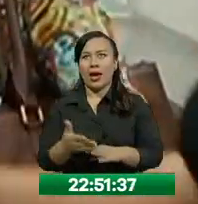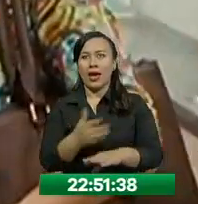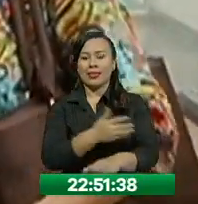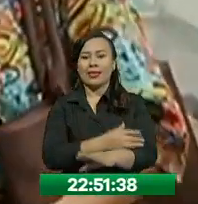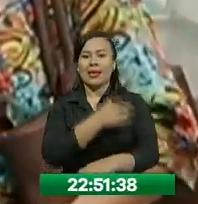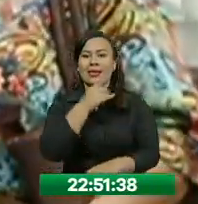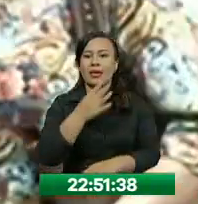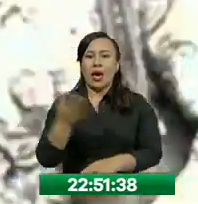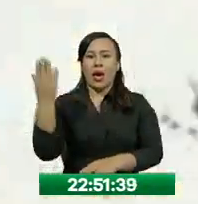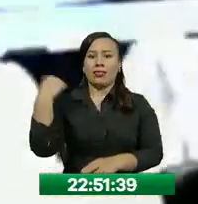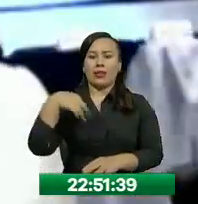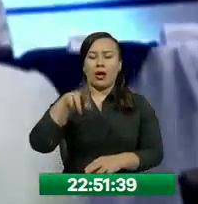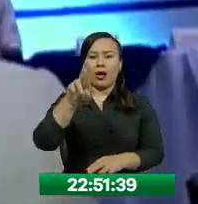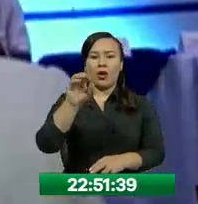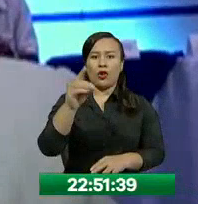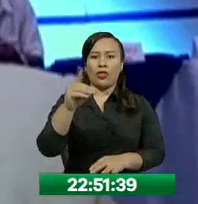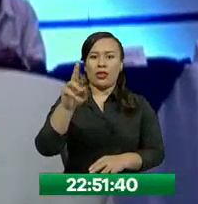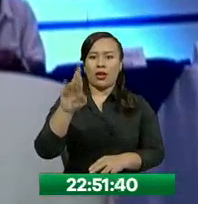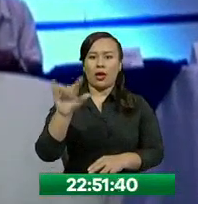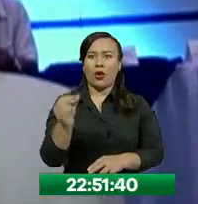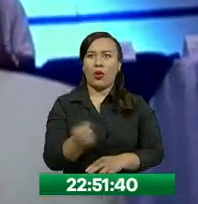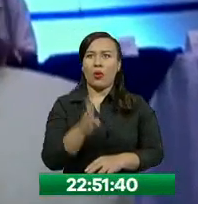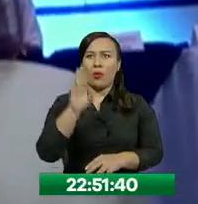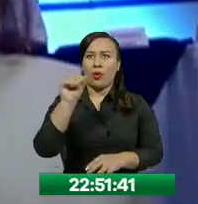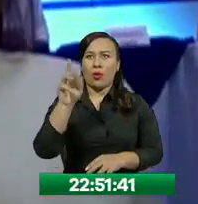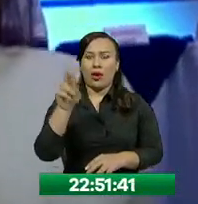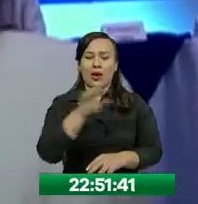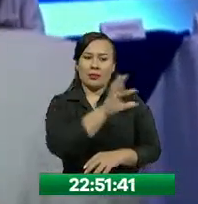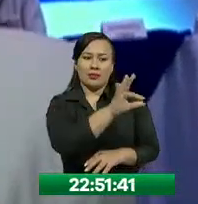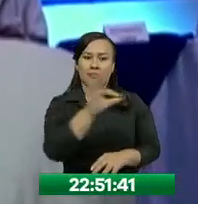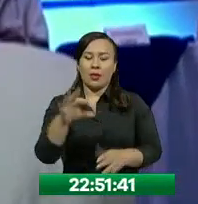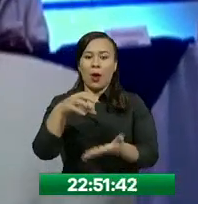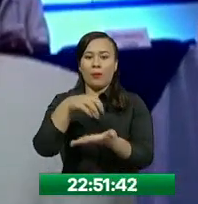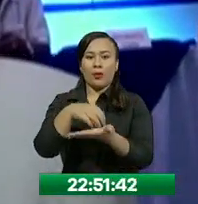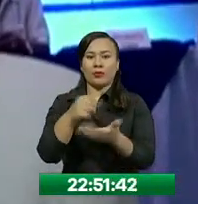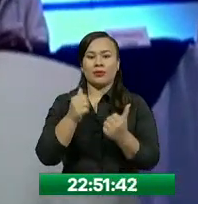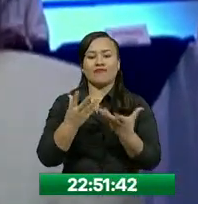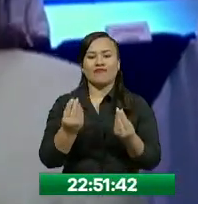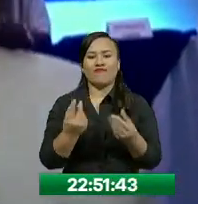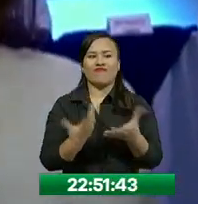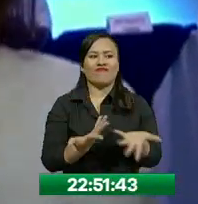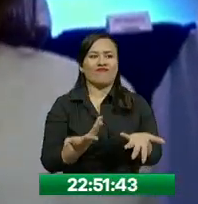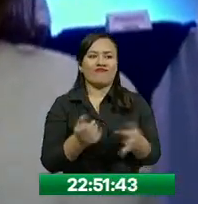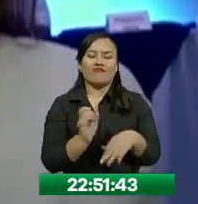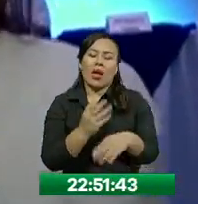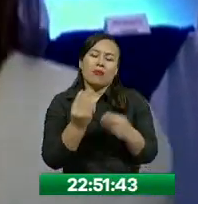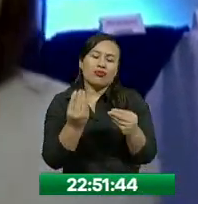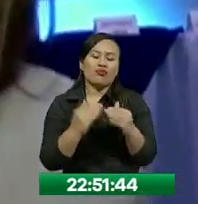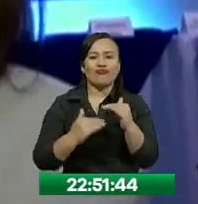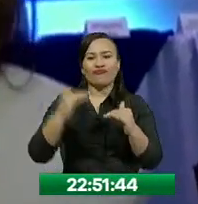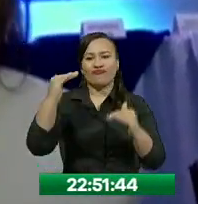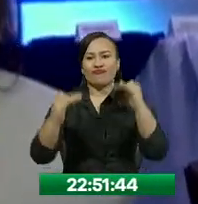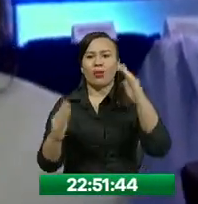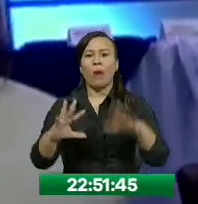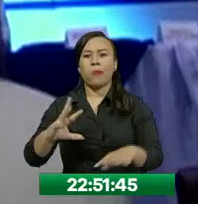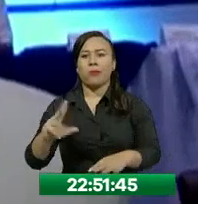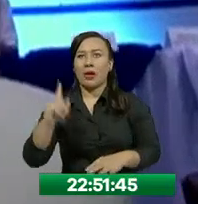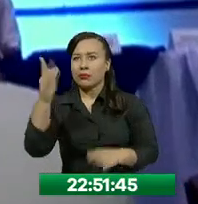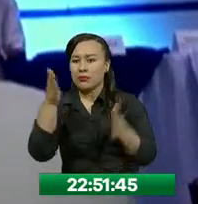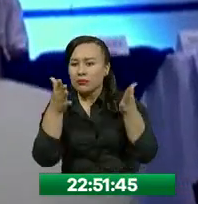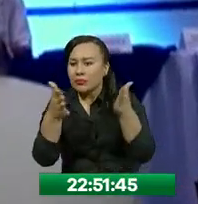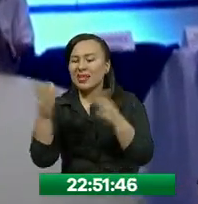ese entonces, Rodrigo Borja Ceballos, en una época en que la provincia estaba asolada por altos niveles de delincuencia y